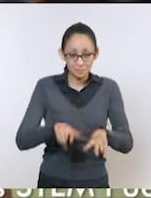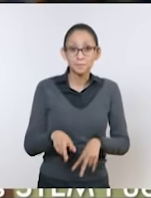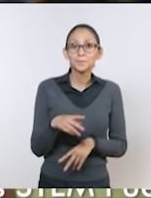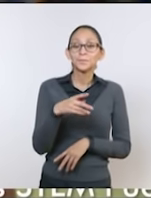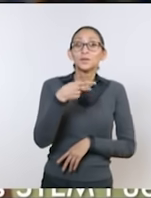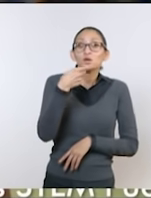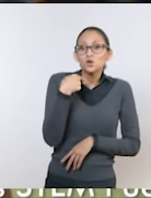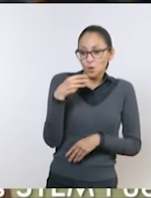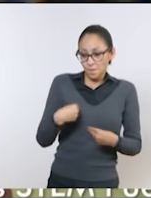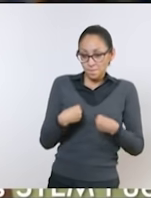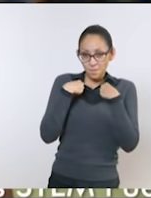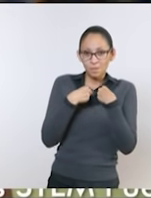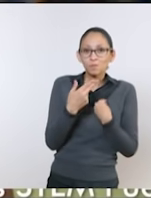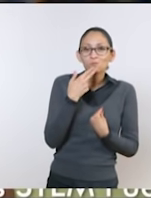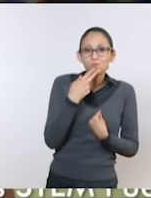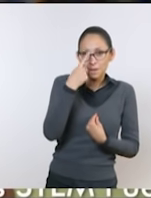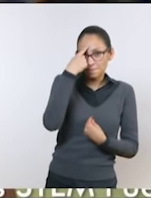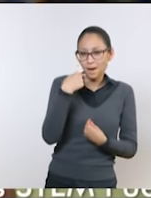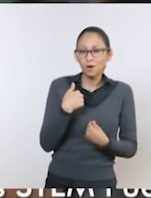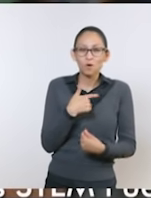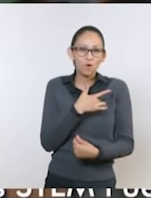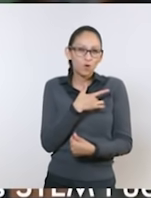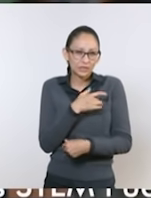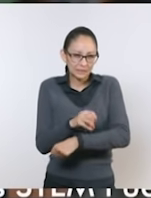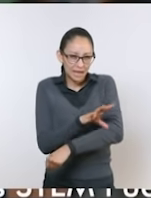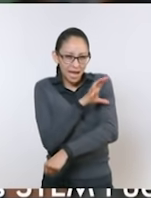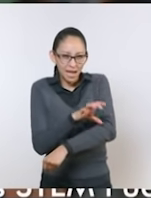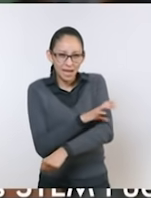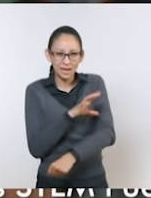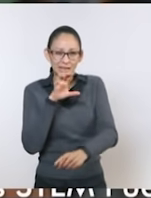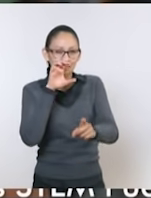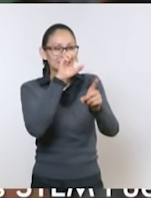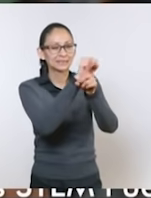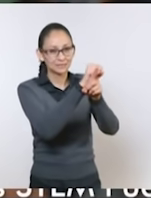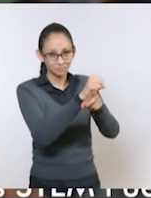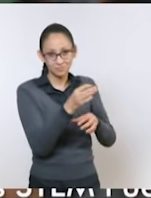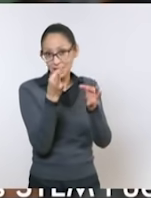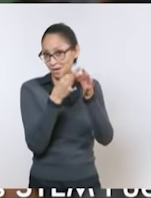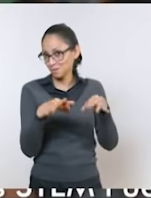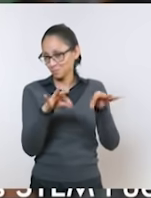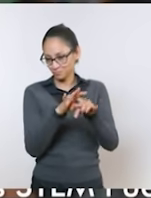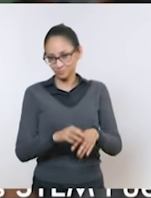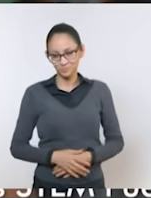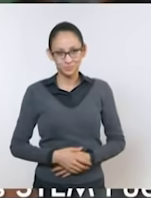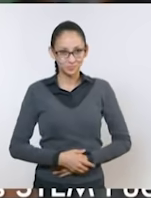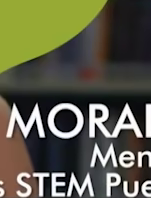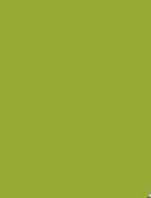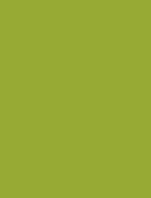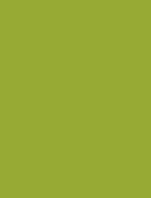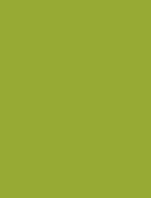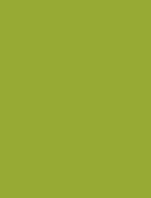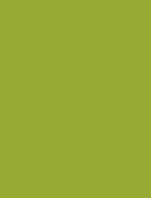que te gusta y trabaja con todo tu corazón y energía, porque alcanzar una meta es solo la punta del iceberg.